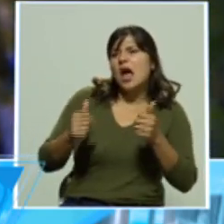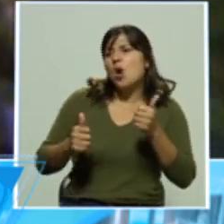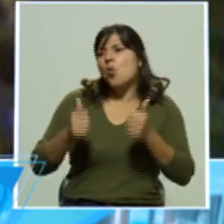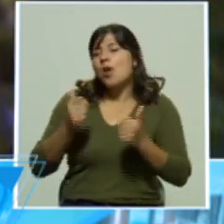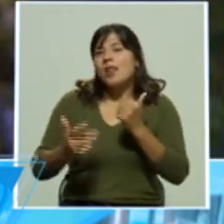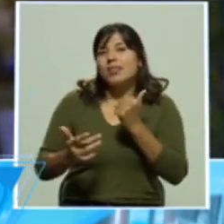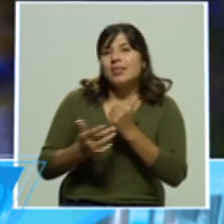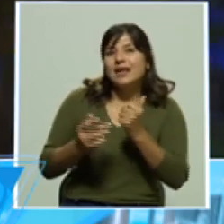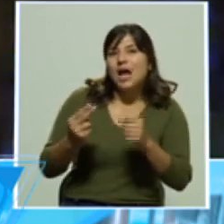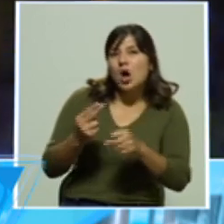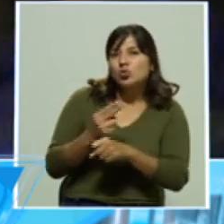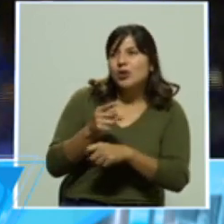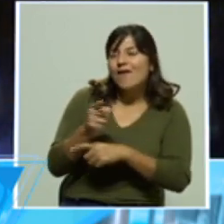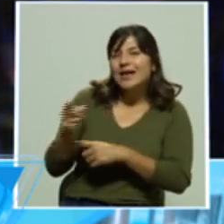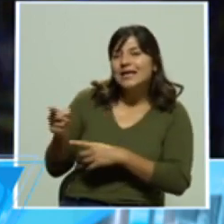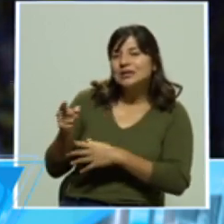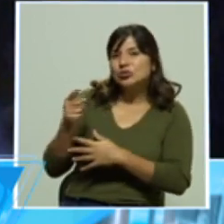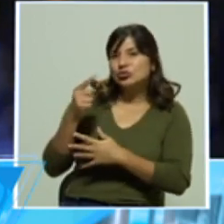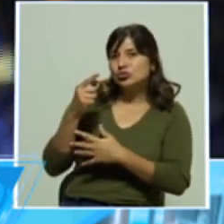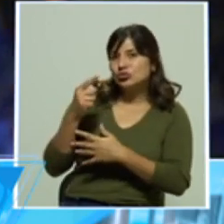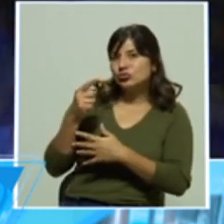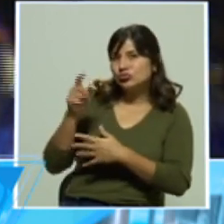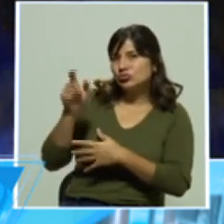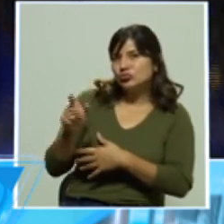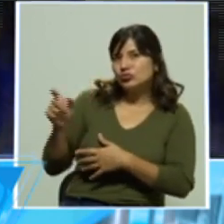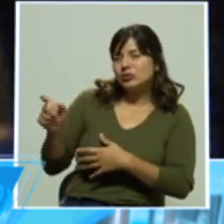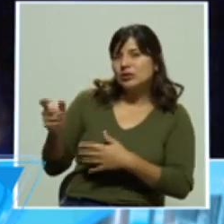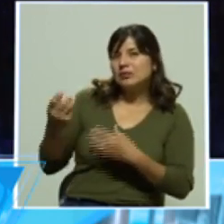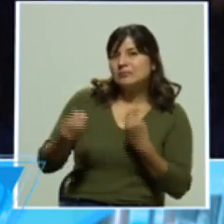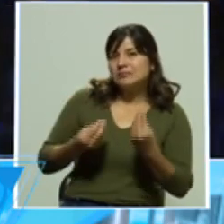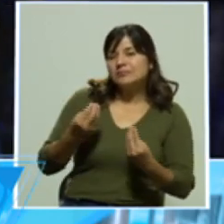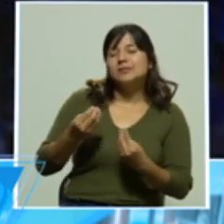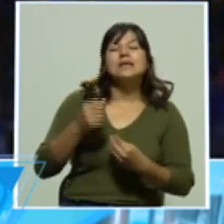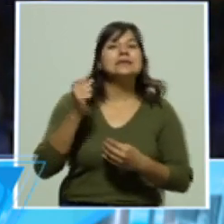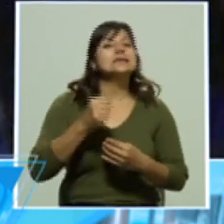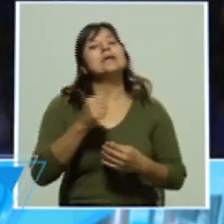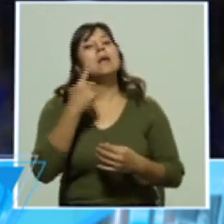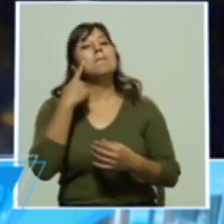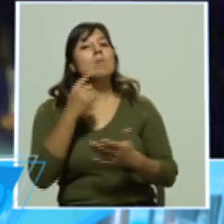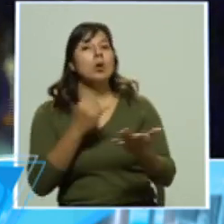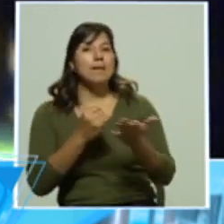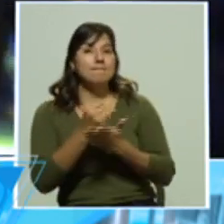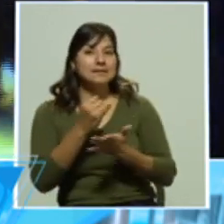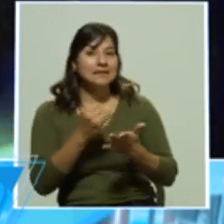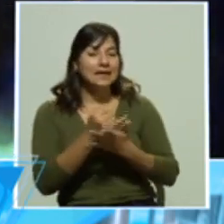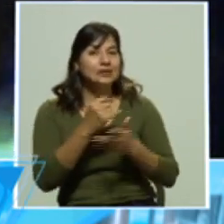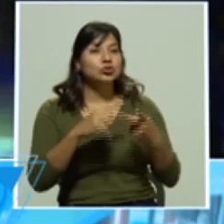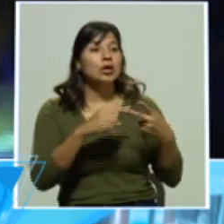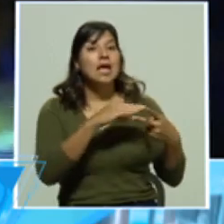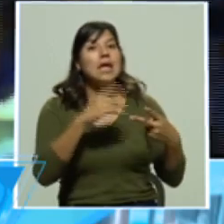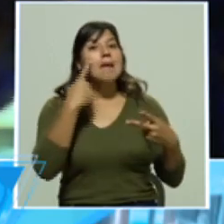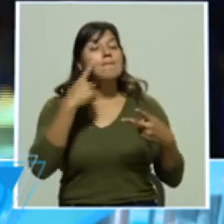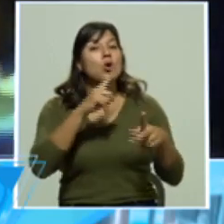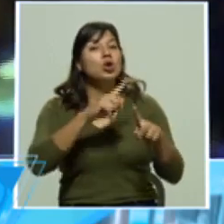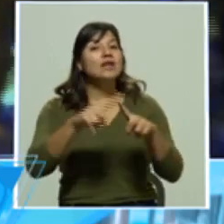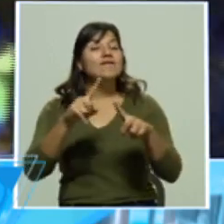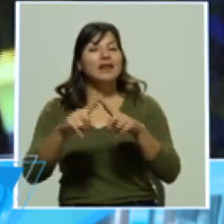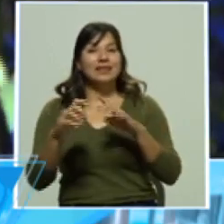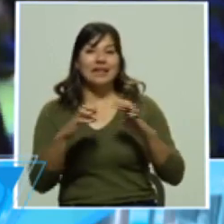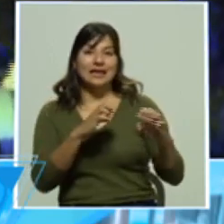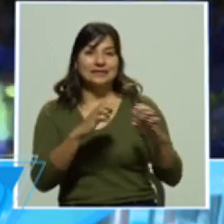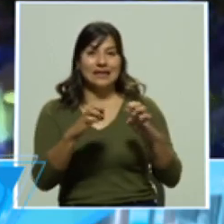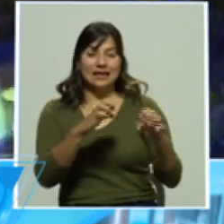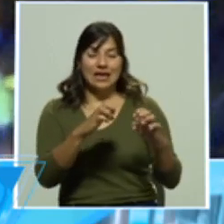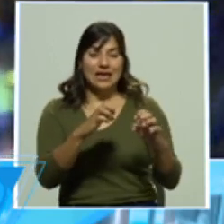de ustedes que se estaba cometiendo con estas personas. Sí, bueno, gracias a la investigación y a las diferentes estrategias policiales que utilizan